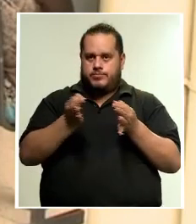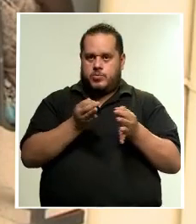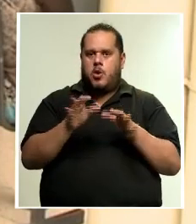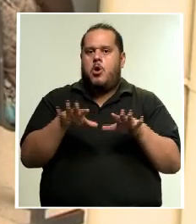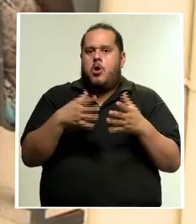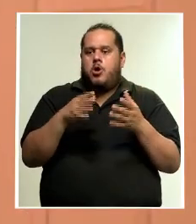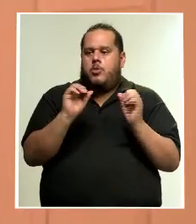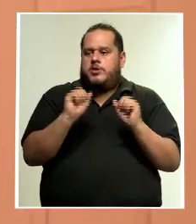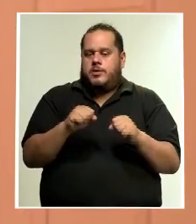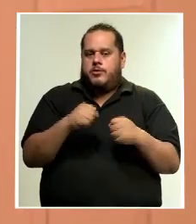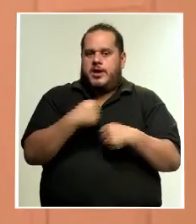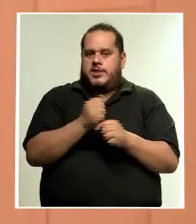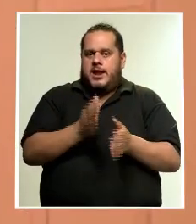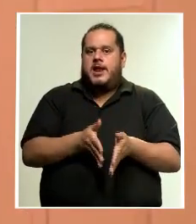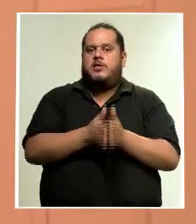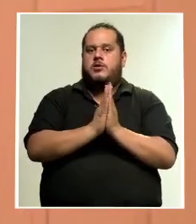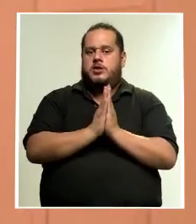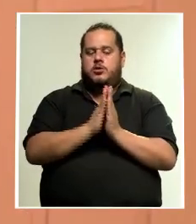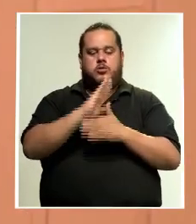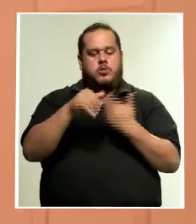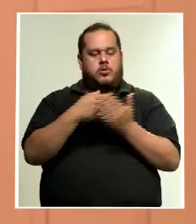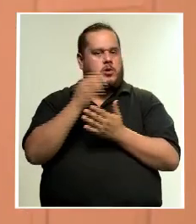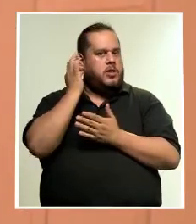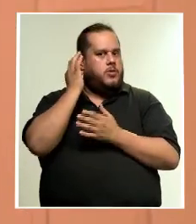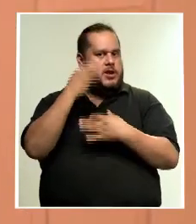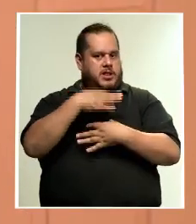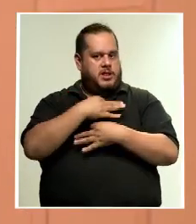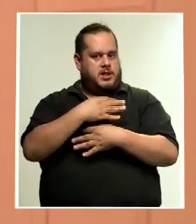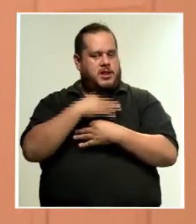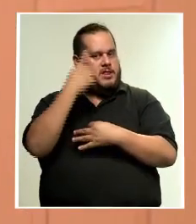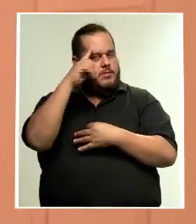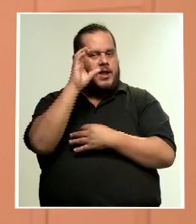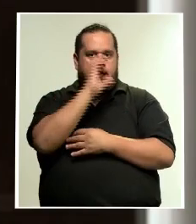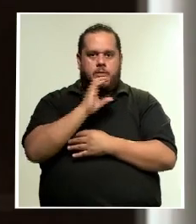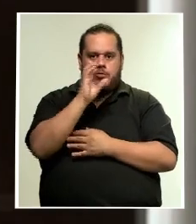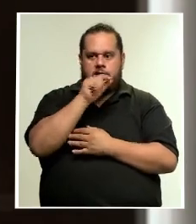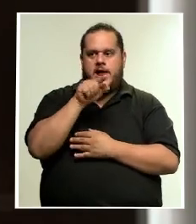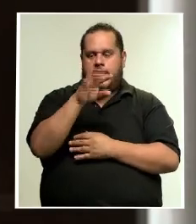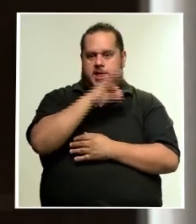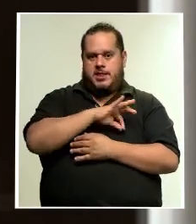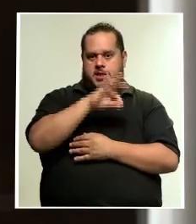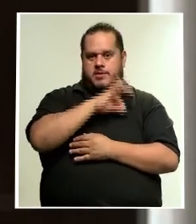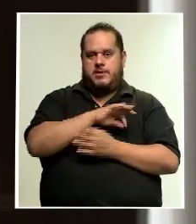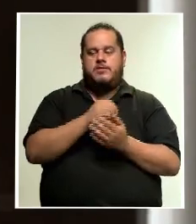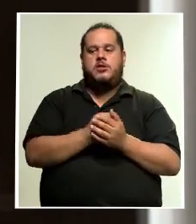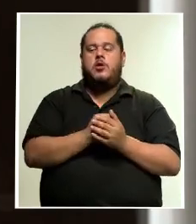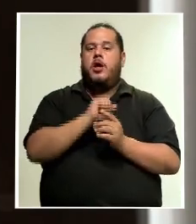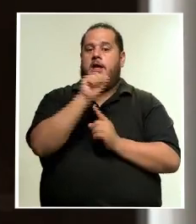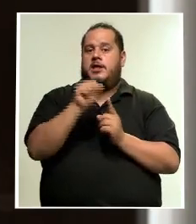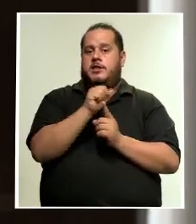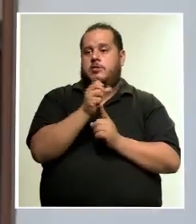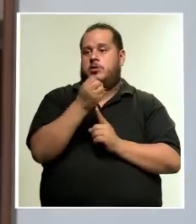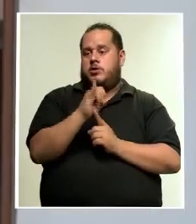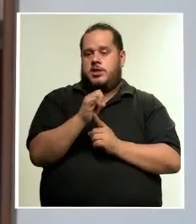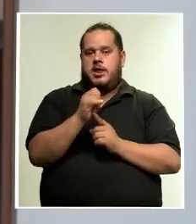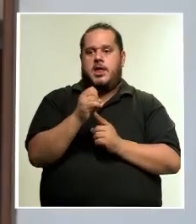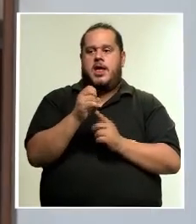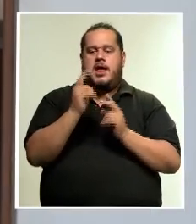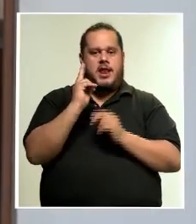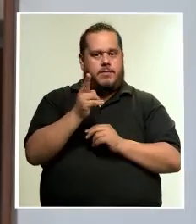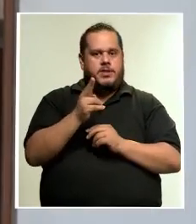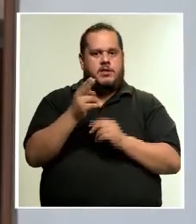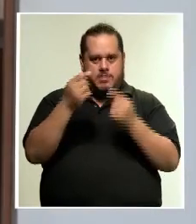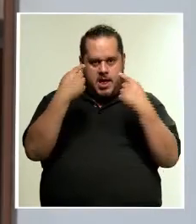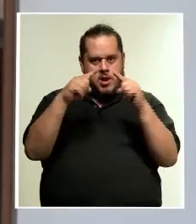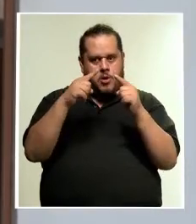que pueden hacer la solicitud las mujeres interesadas para buscar este beneficio en caso de que la misma logre avanzar